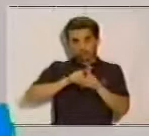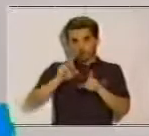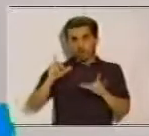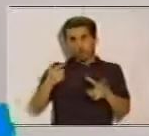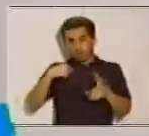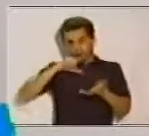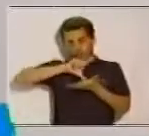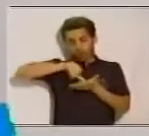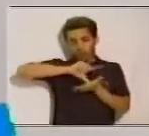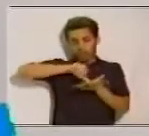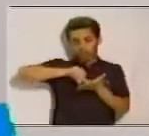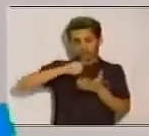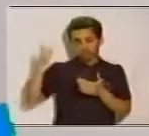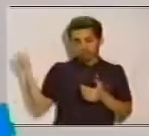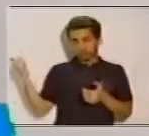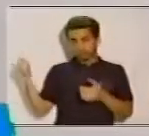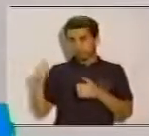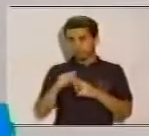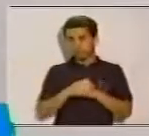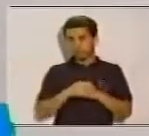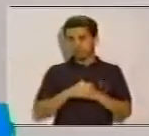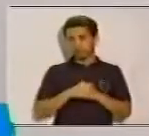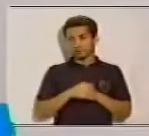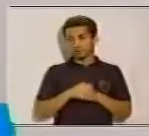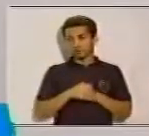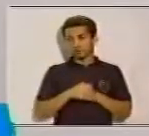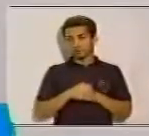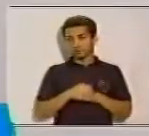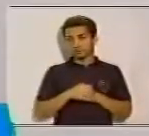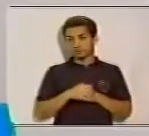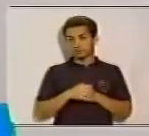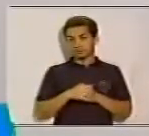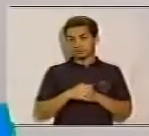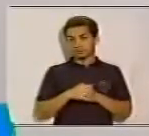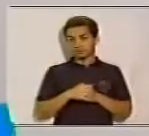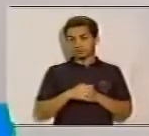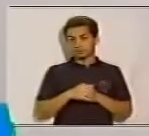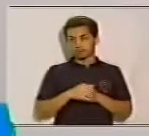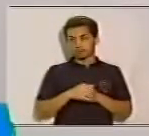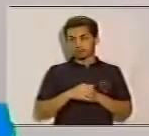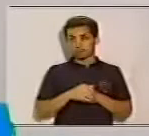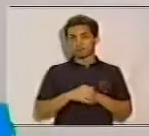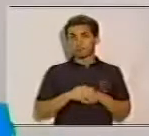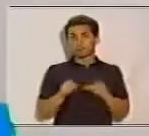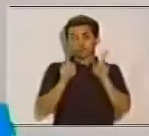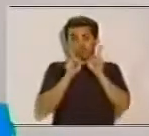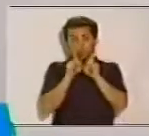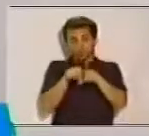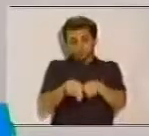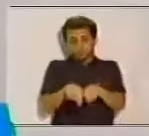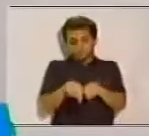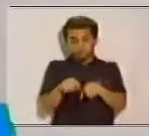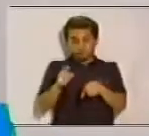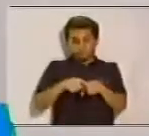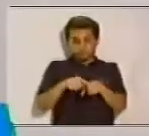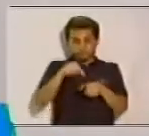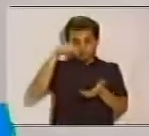Aquí. ¿Estamos claros? Lo repito. La punta metálica,